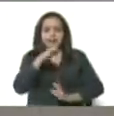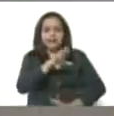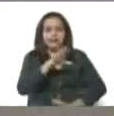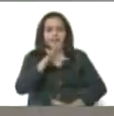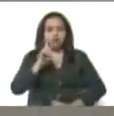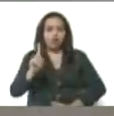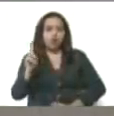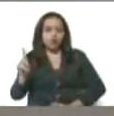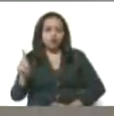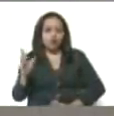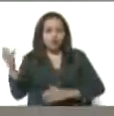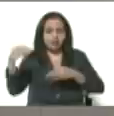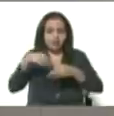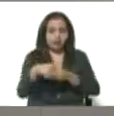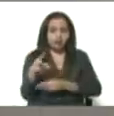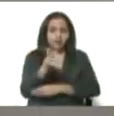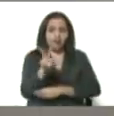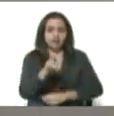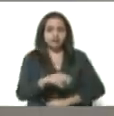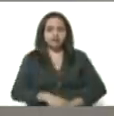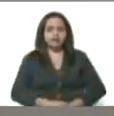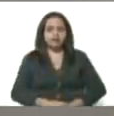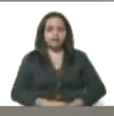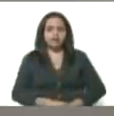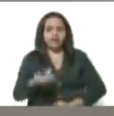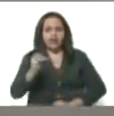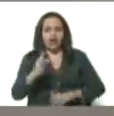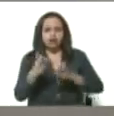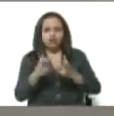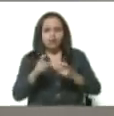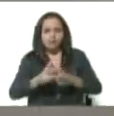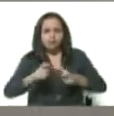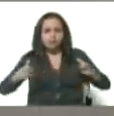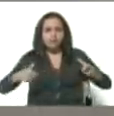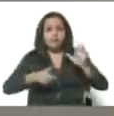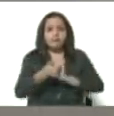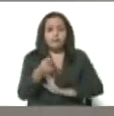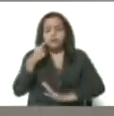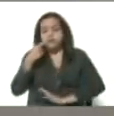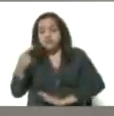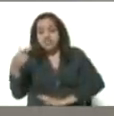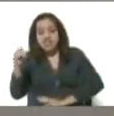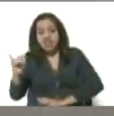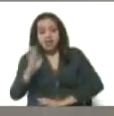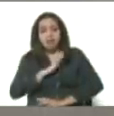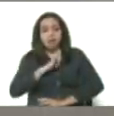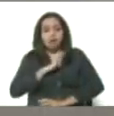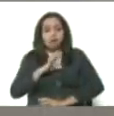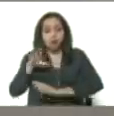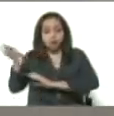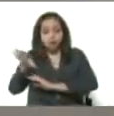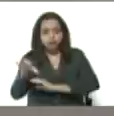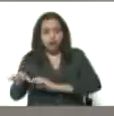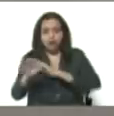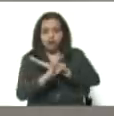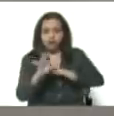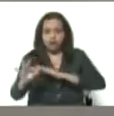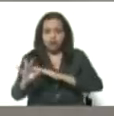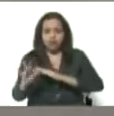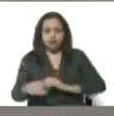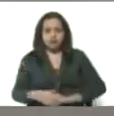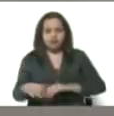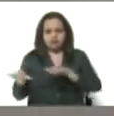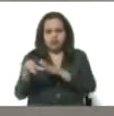3.511 casos en Venezuela, que quintuplica el número de casos que ellos registran en sus entidades fronterizas con